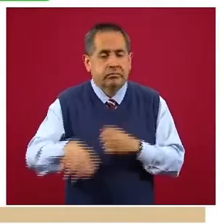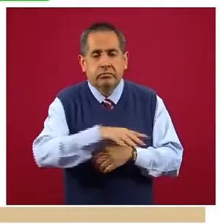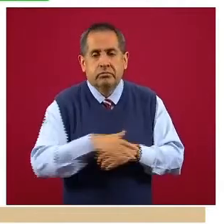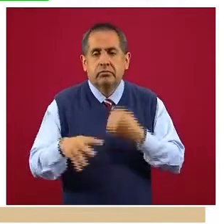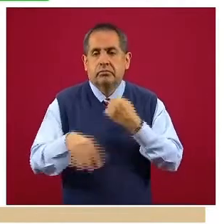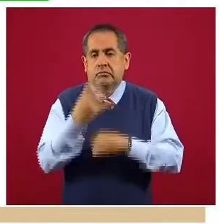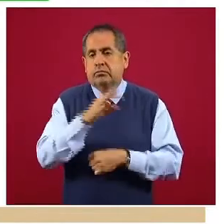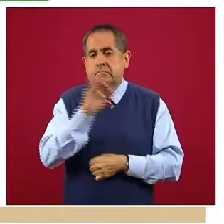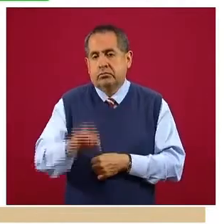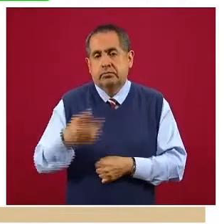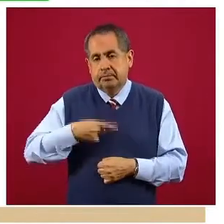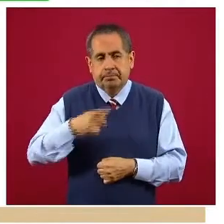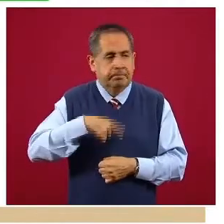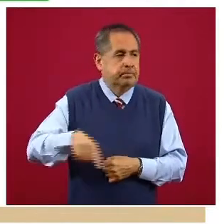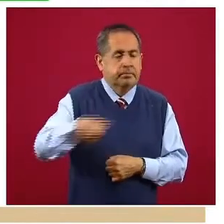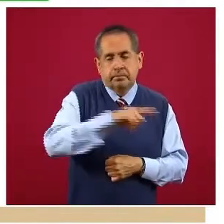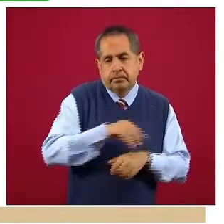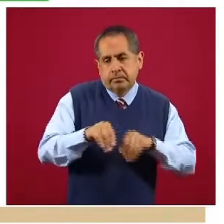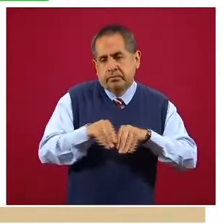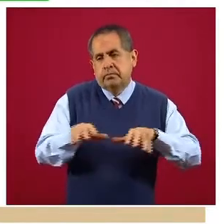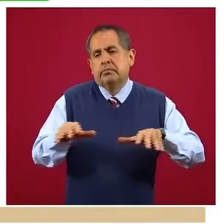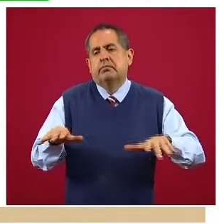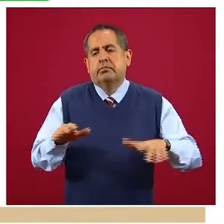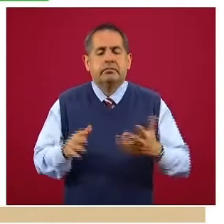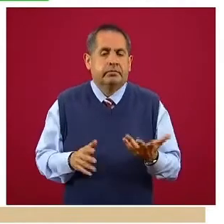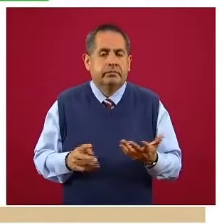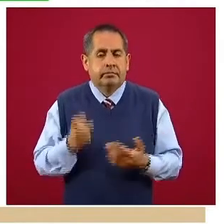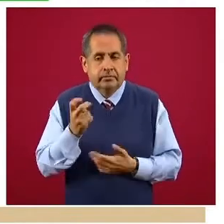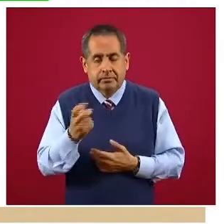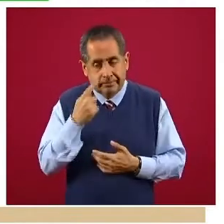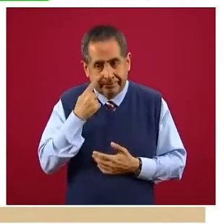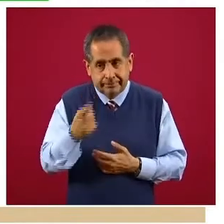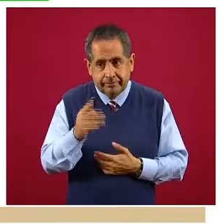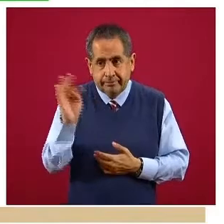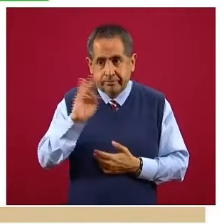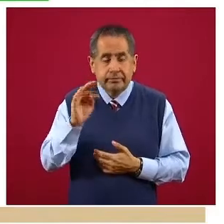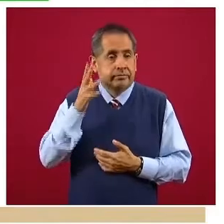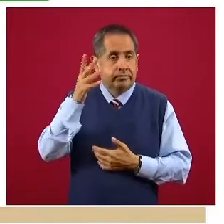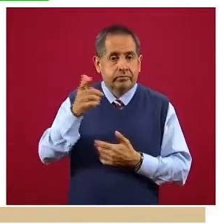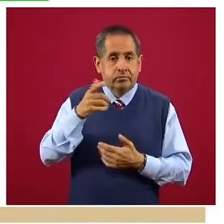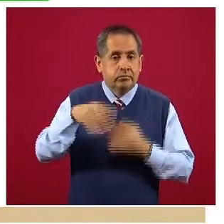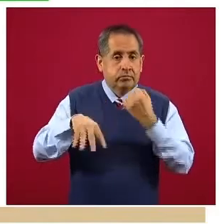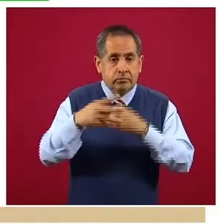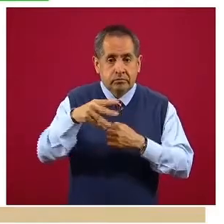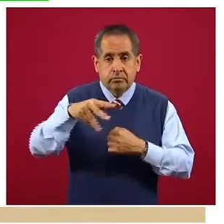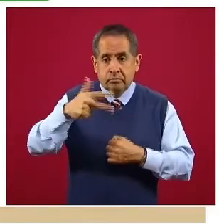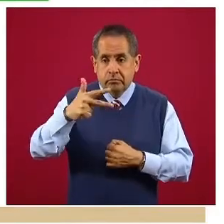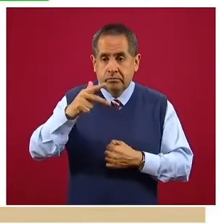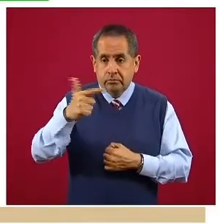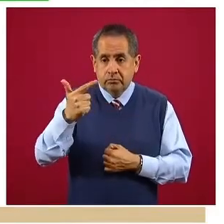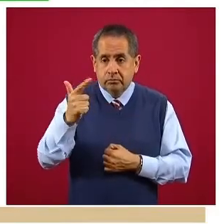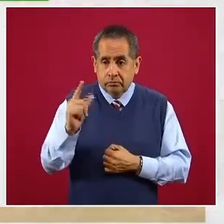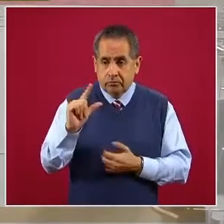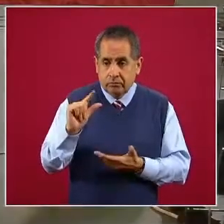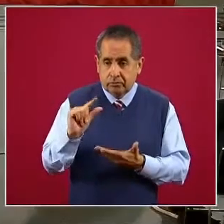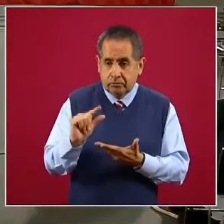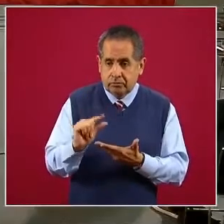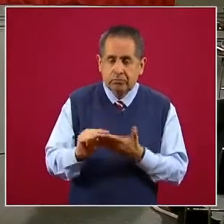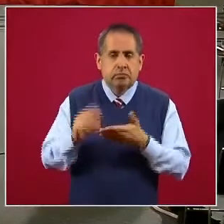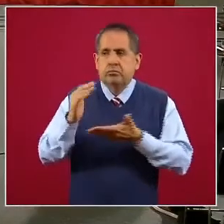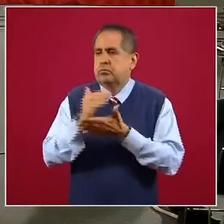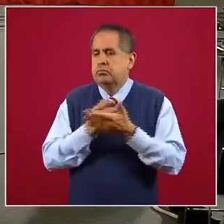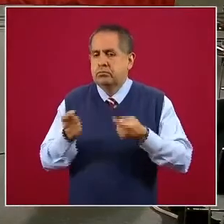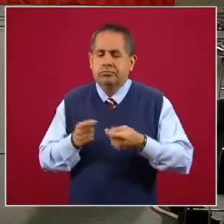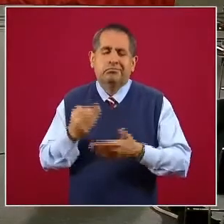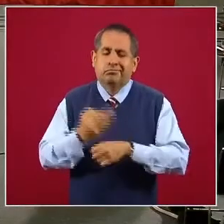ésta se mantenga, se incremente o en la medida que este número vaya disminuyendo, pues lógicamente también al control de la misma.